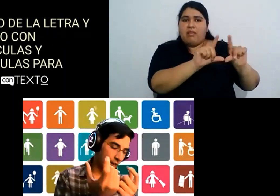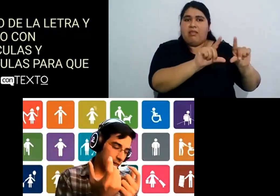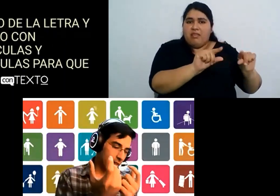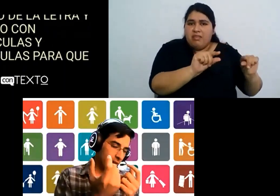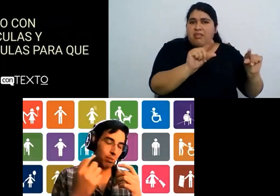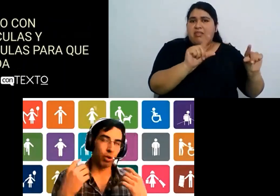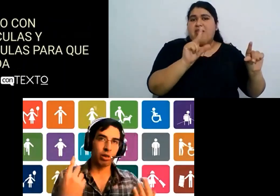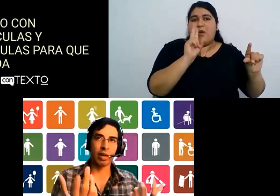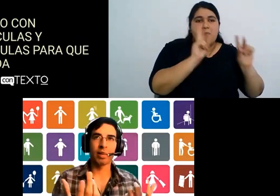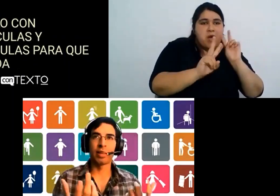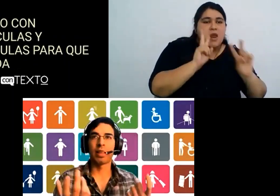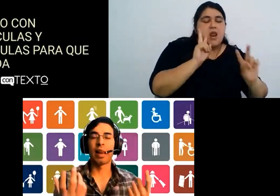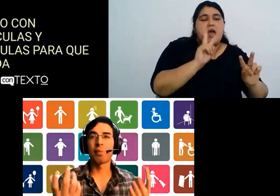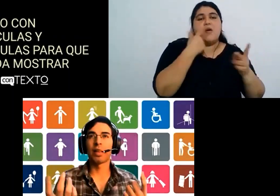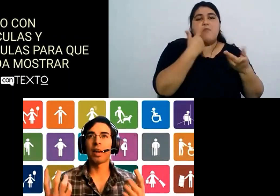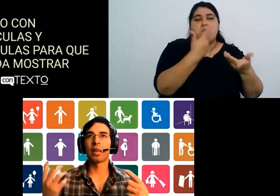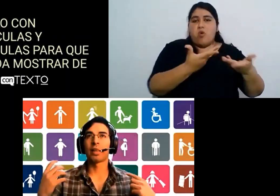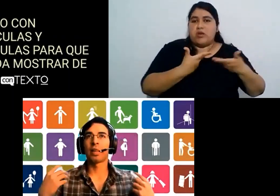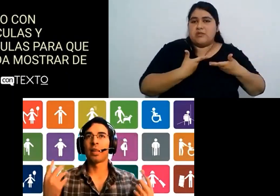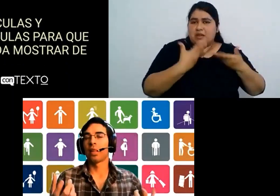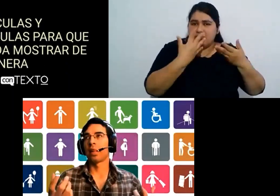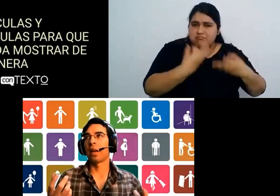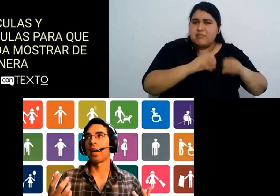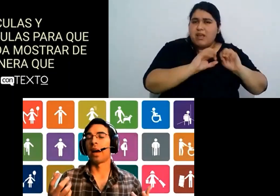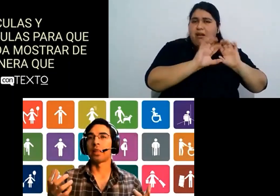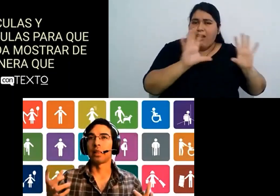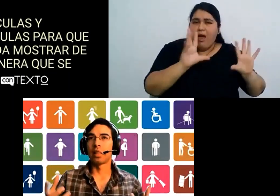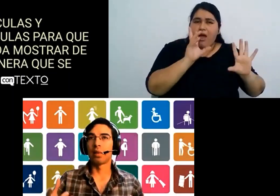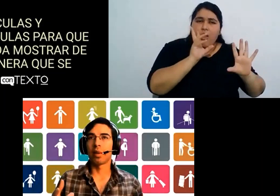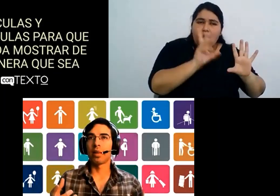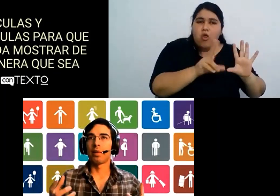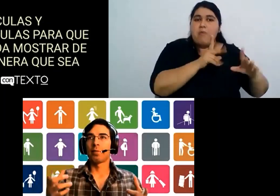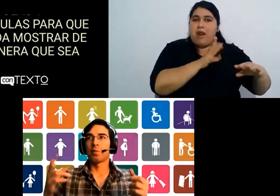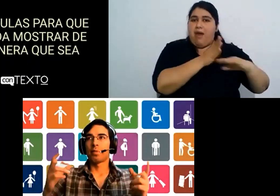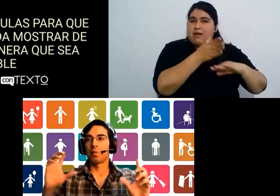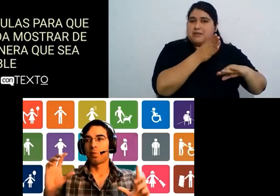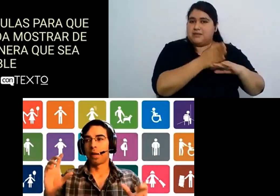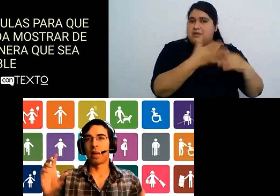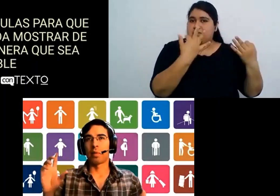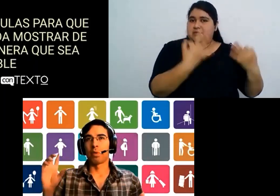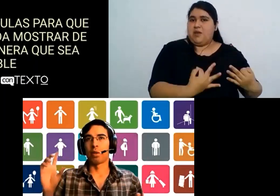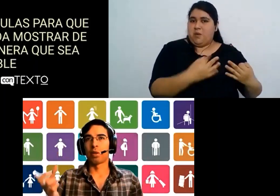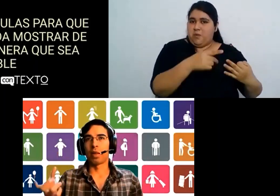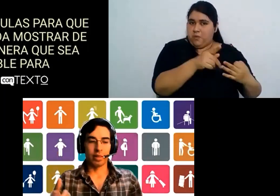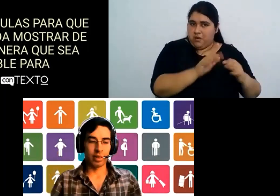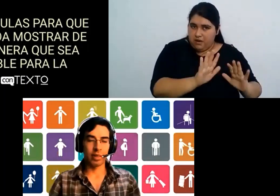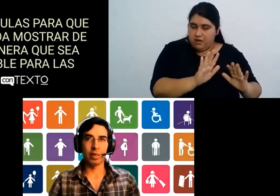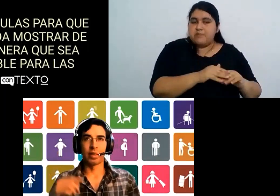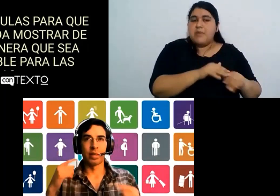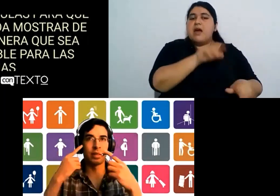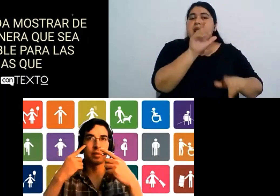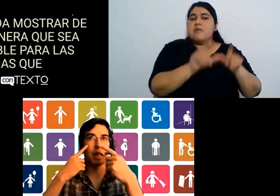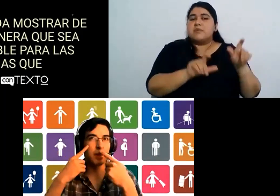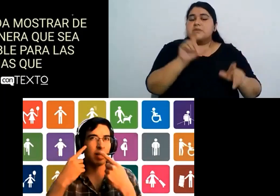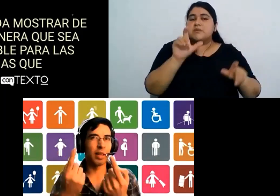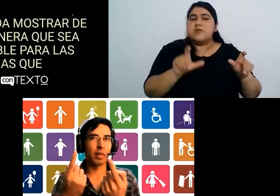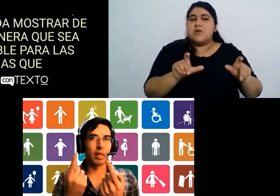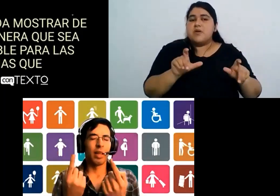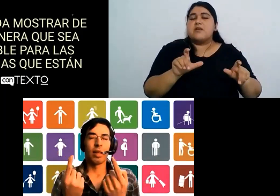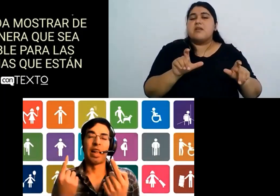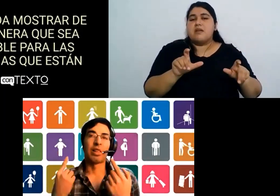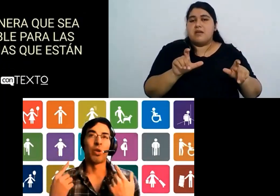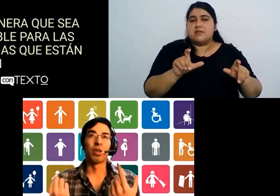pueda mostrar de tal manera que sea accesible para las personas que también